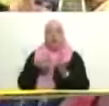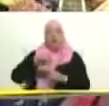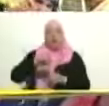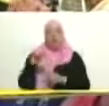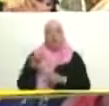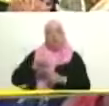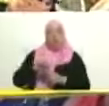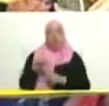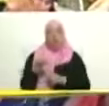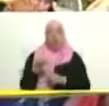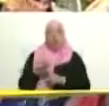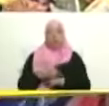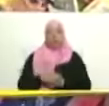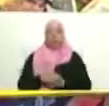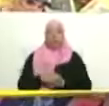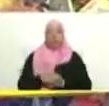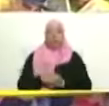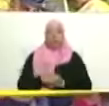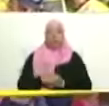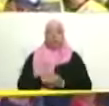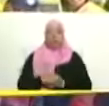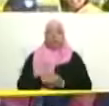a nivel municipal.